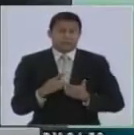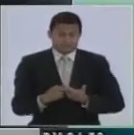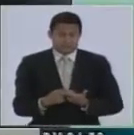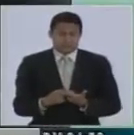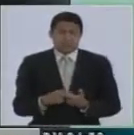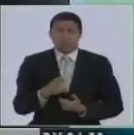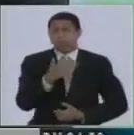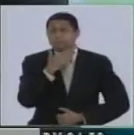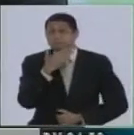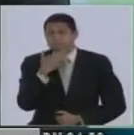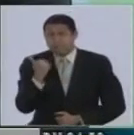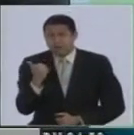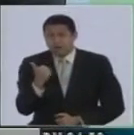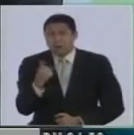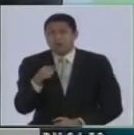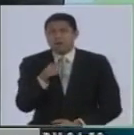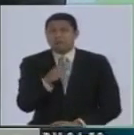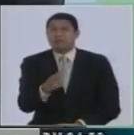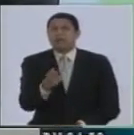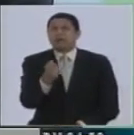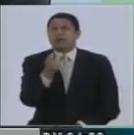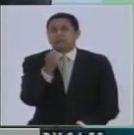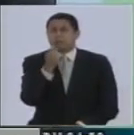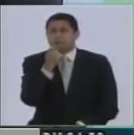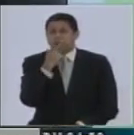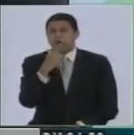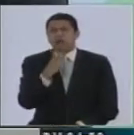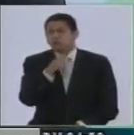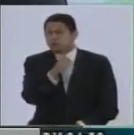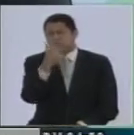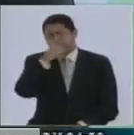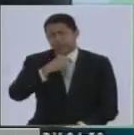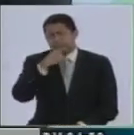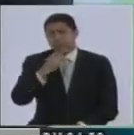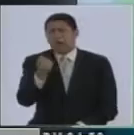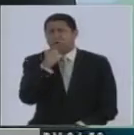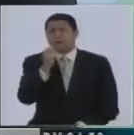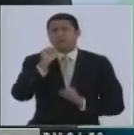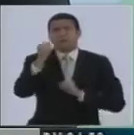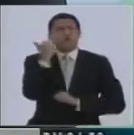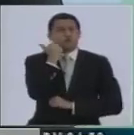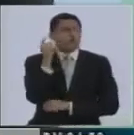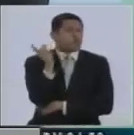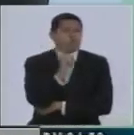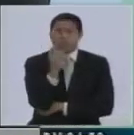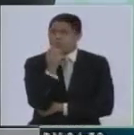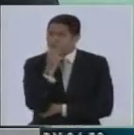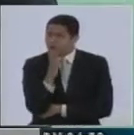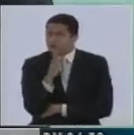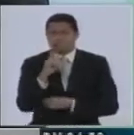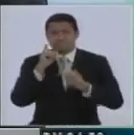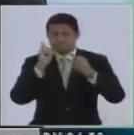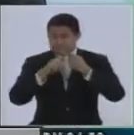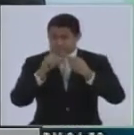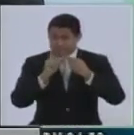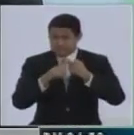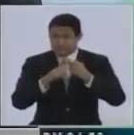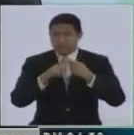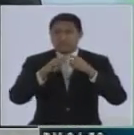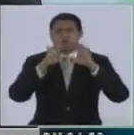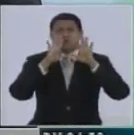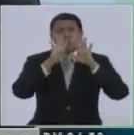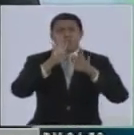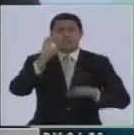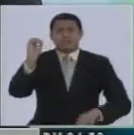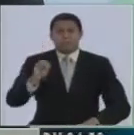eso se recomienda que esta toma de que a todo el mundo que tenga gripe tomar antibióticos no es bueno porque primero el 90% de